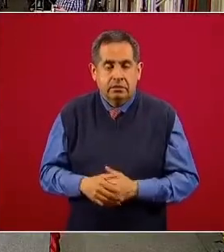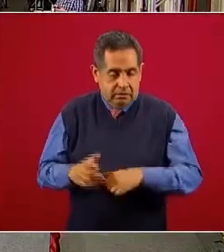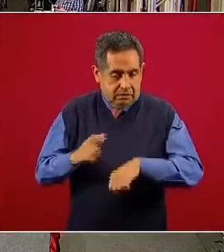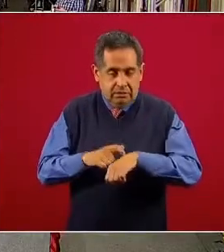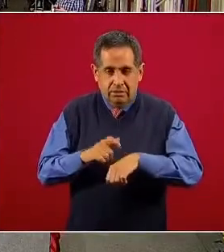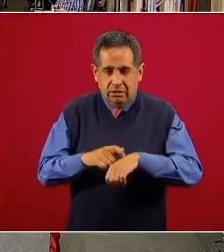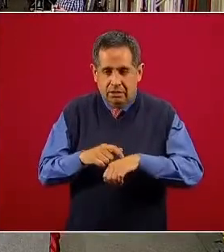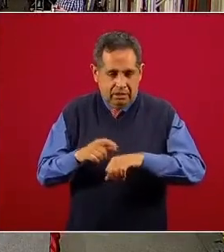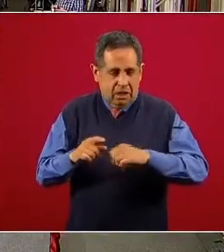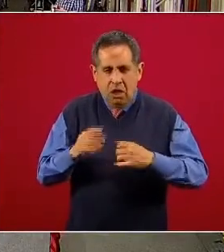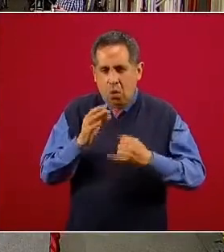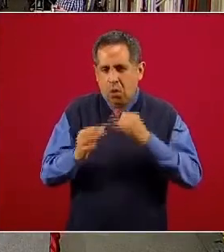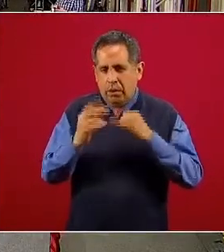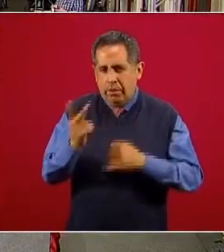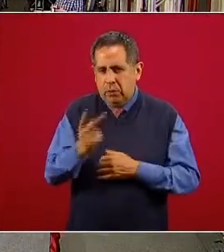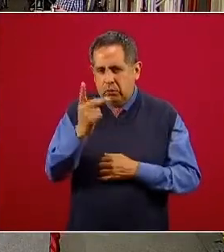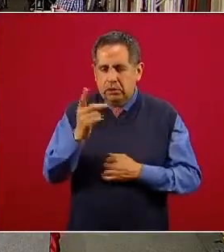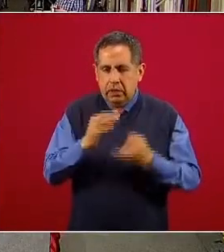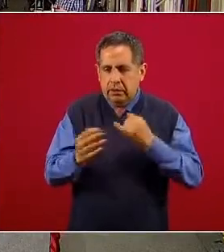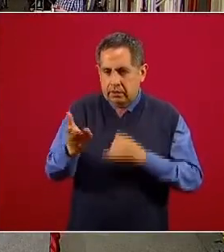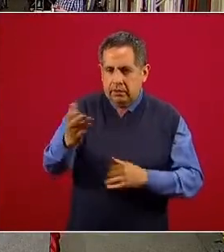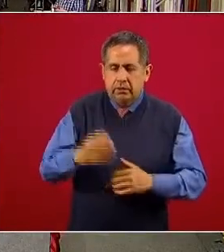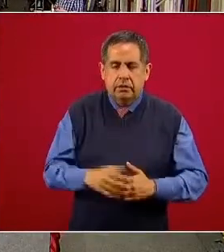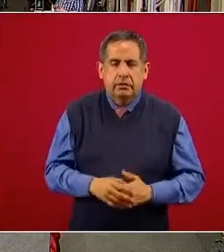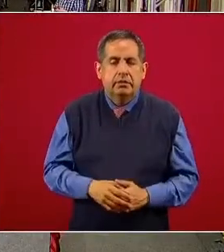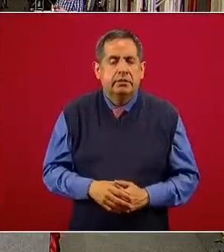que nos queda tiempo para una pregunta más, por favor.